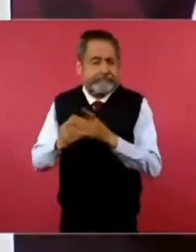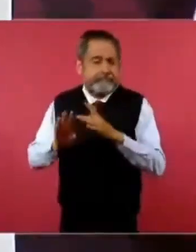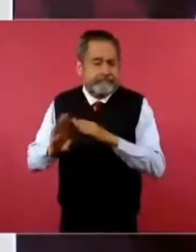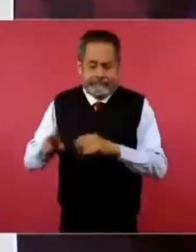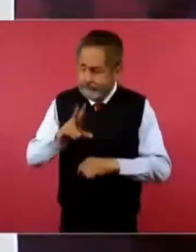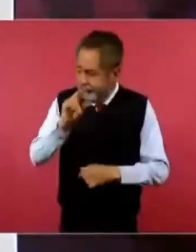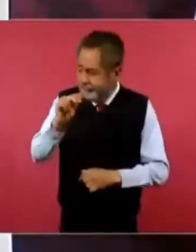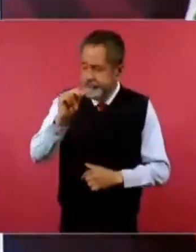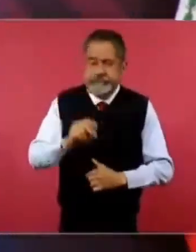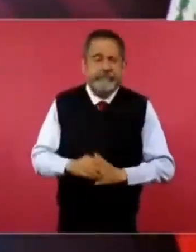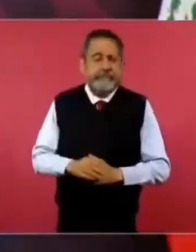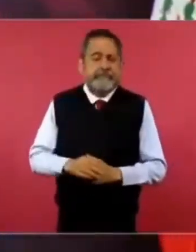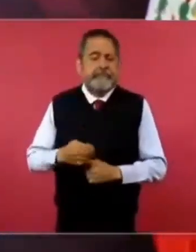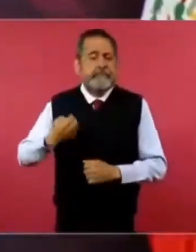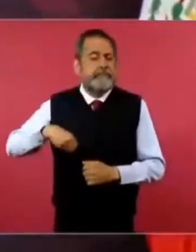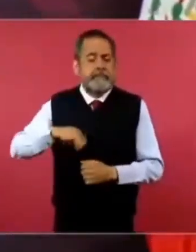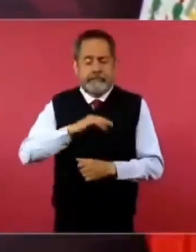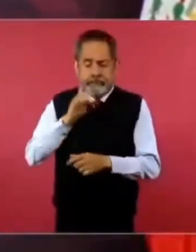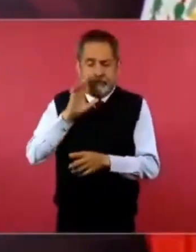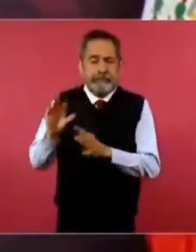Pero nosotros estamos